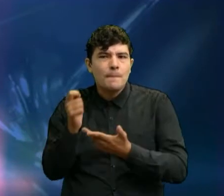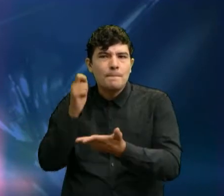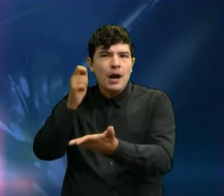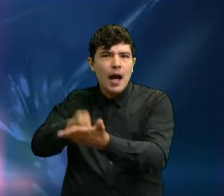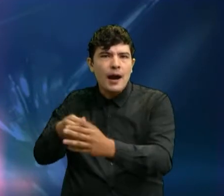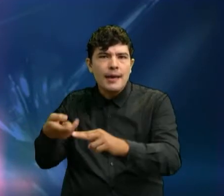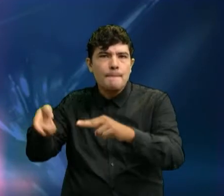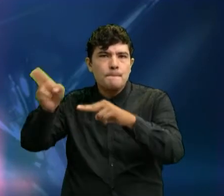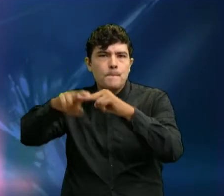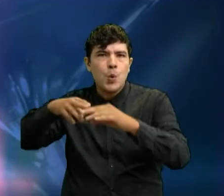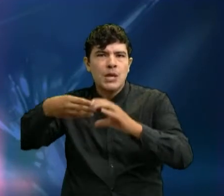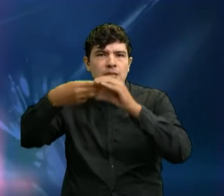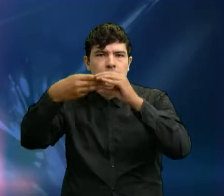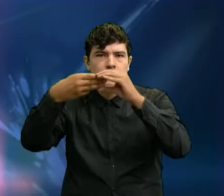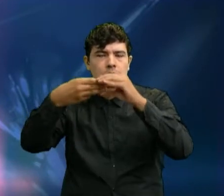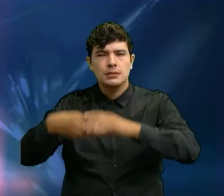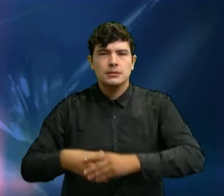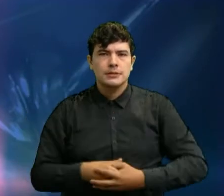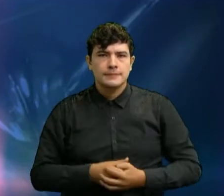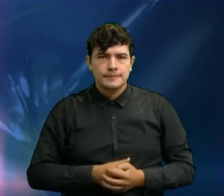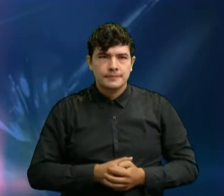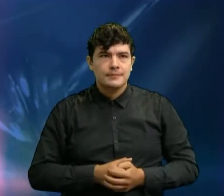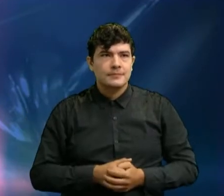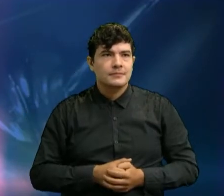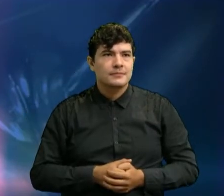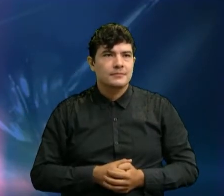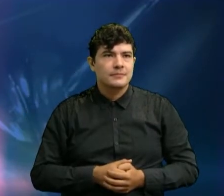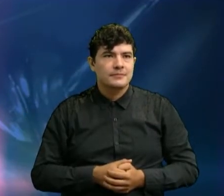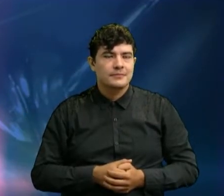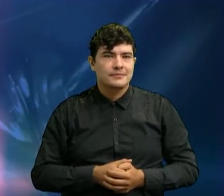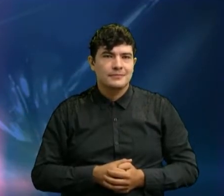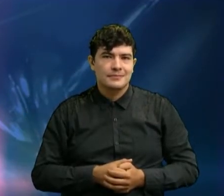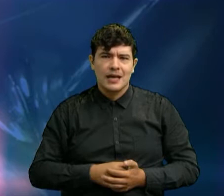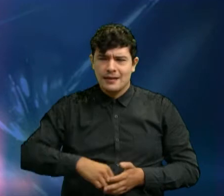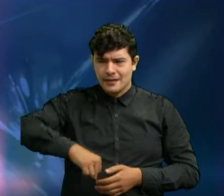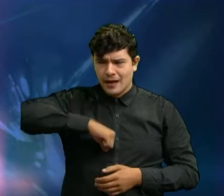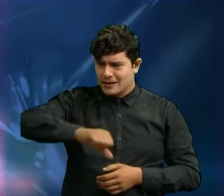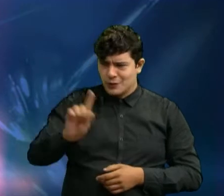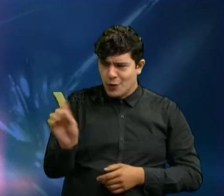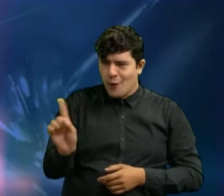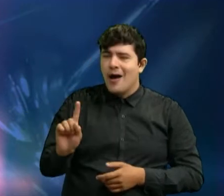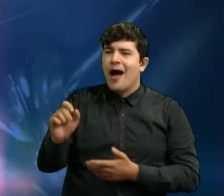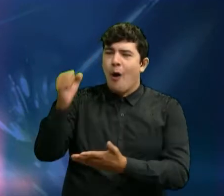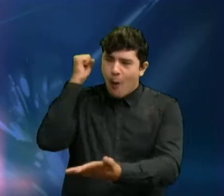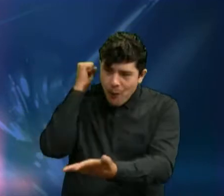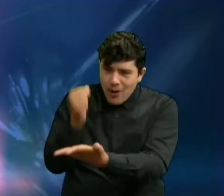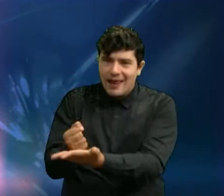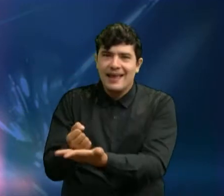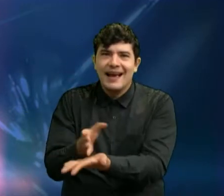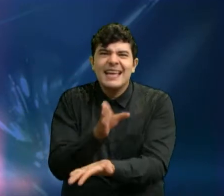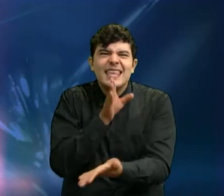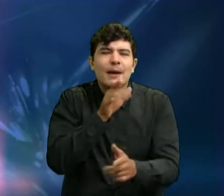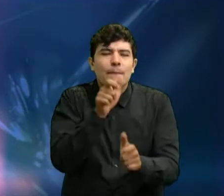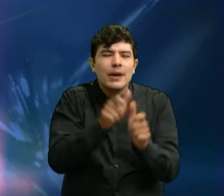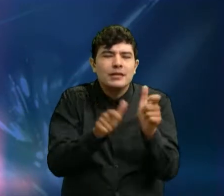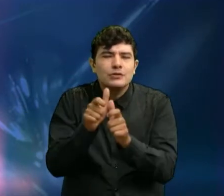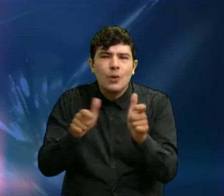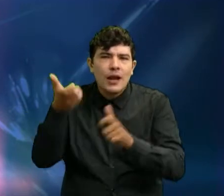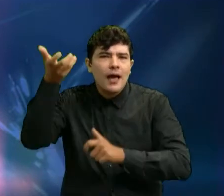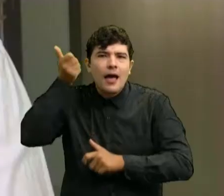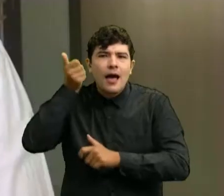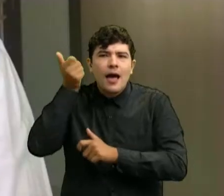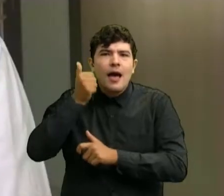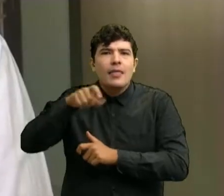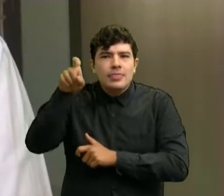Abogado, ¿quiénes de los, digamos, no tienen derecho, tienen obligación? ¿A quiénes? ¿A cuál les corresponde? ¿Qué tipo de pensionado tiene